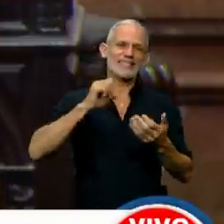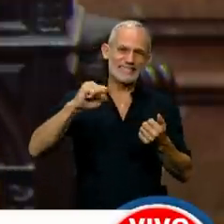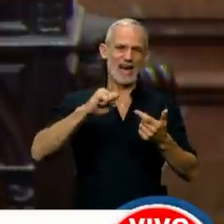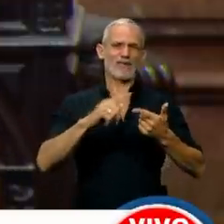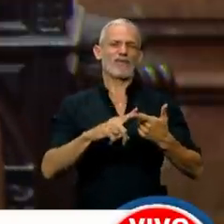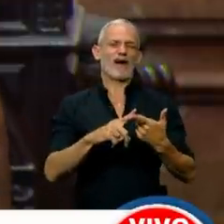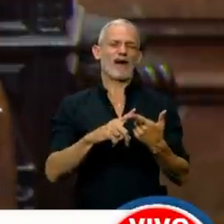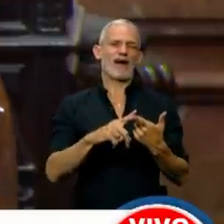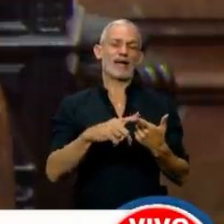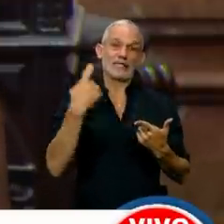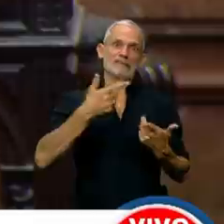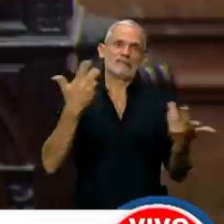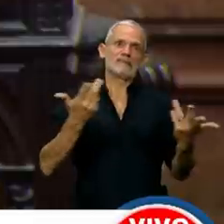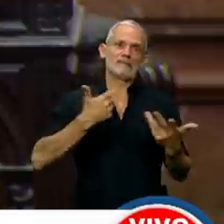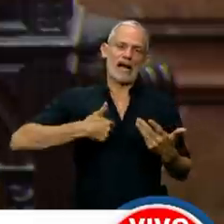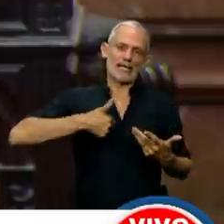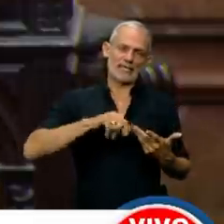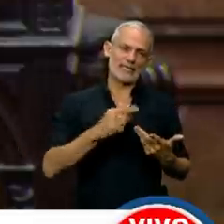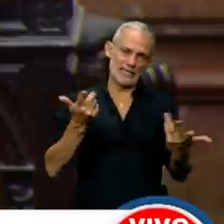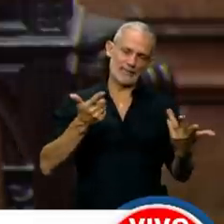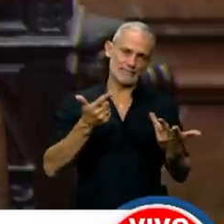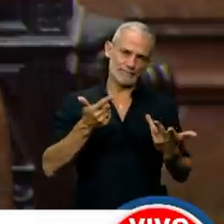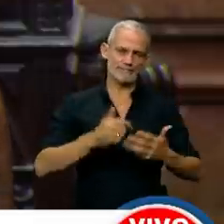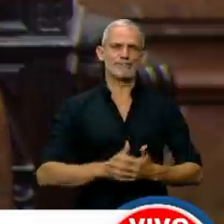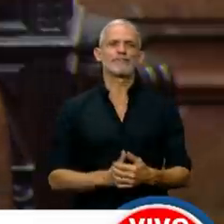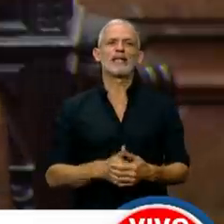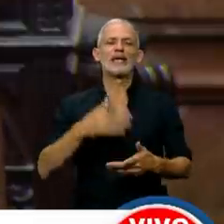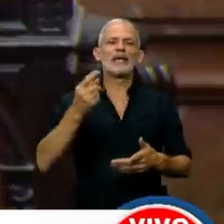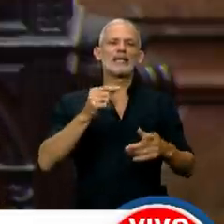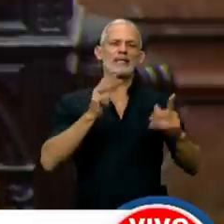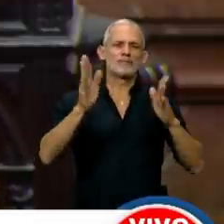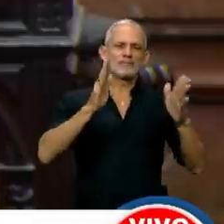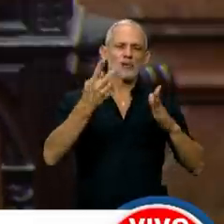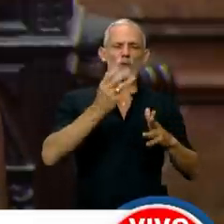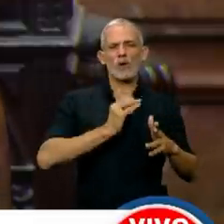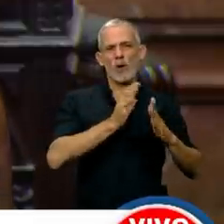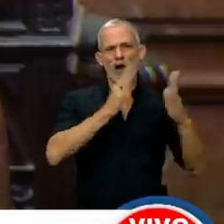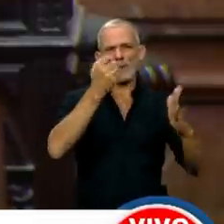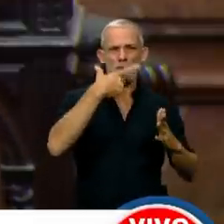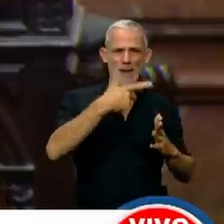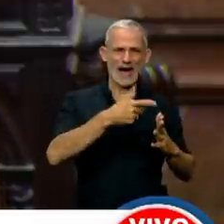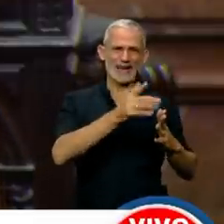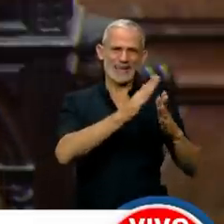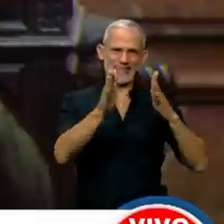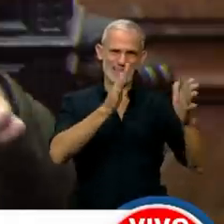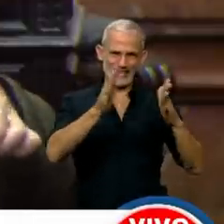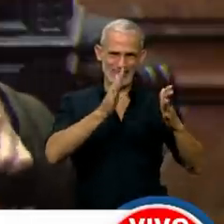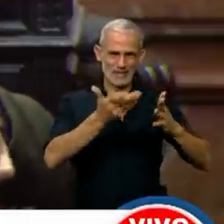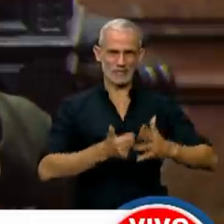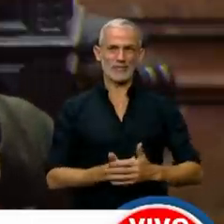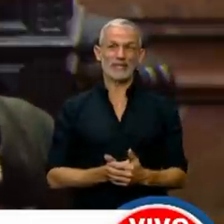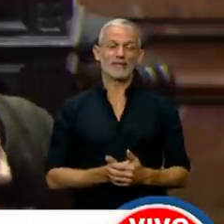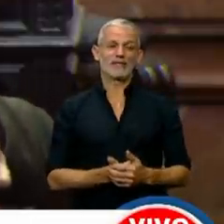a la que sometieron a nuestra nación en la gestión macri en la era macri